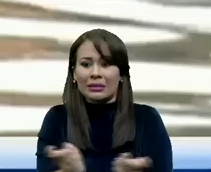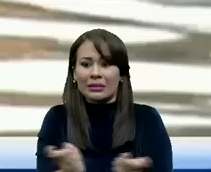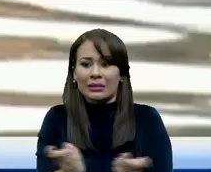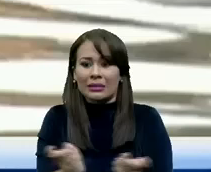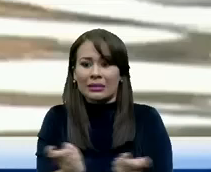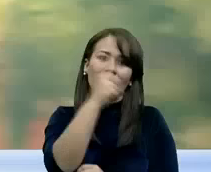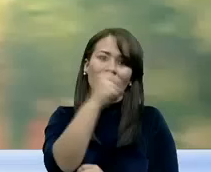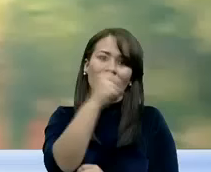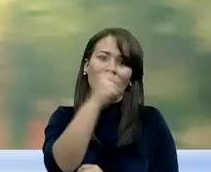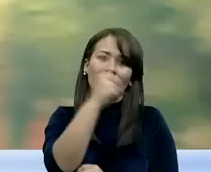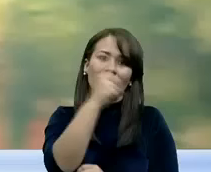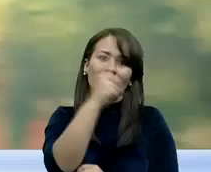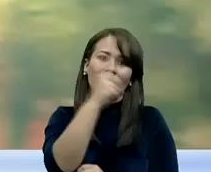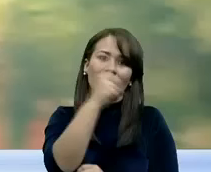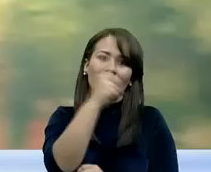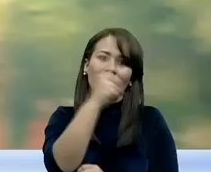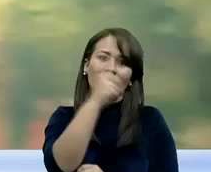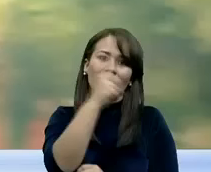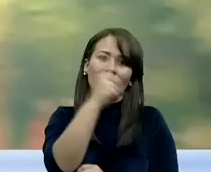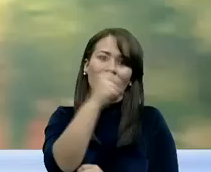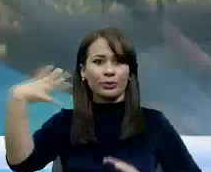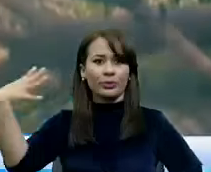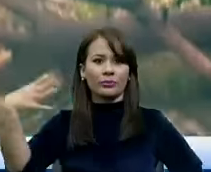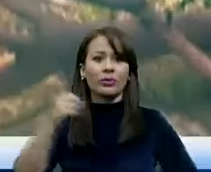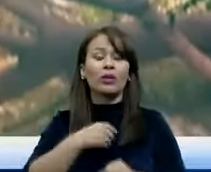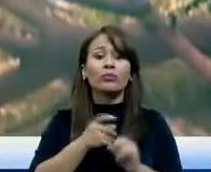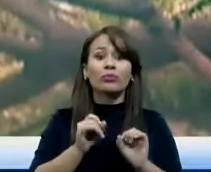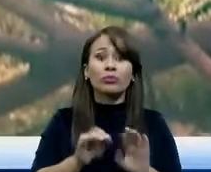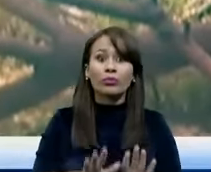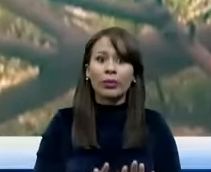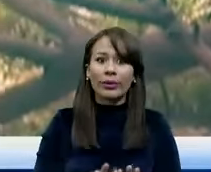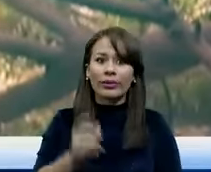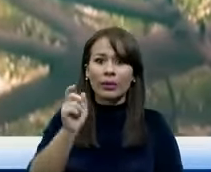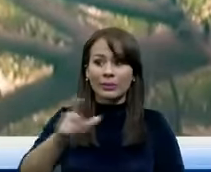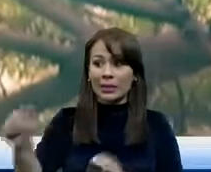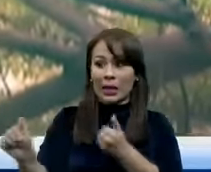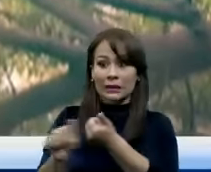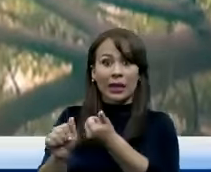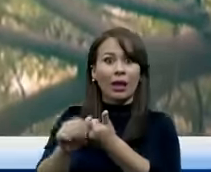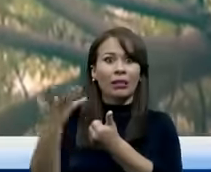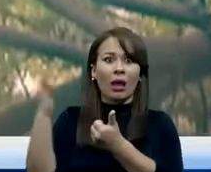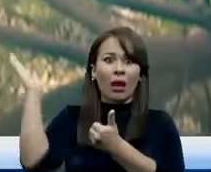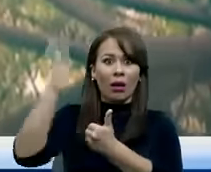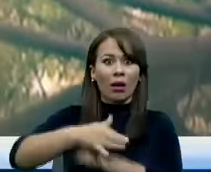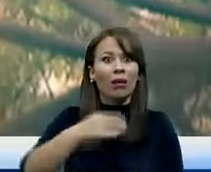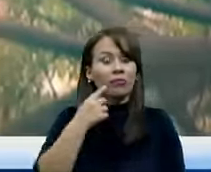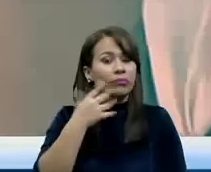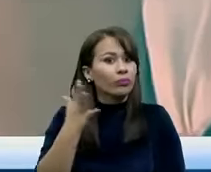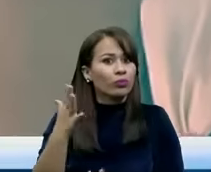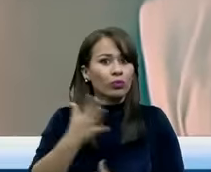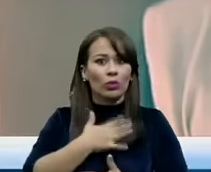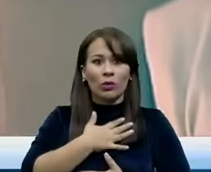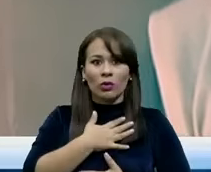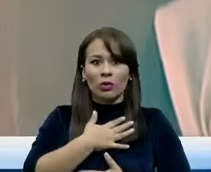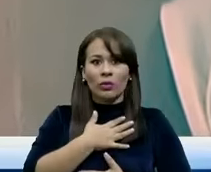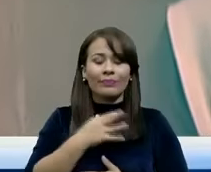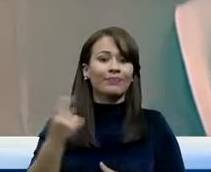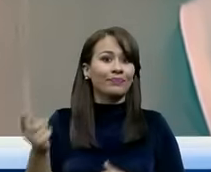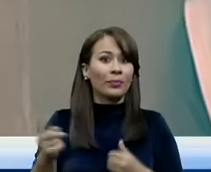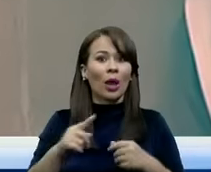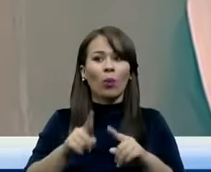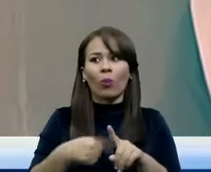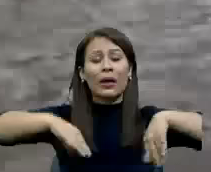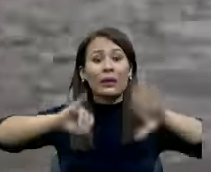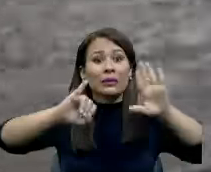También va mermando la tierra y... Por fortuna, no hubo personas cerca en esos instantes. Se pasaba quizás en